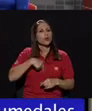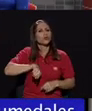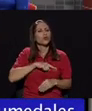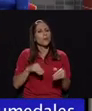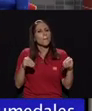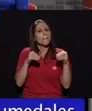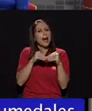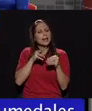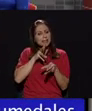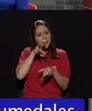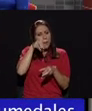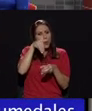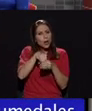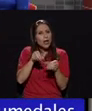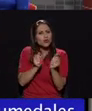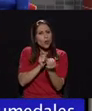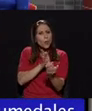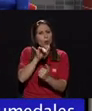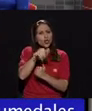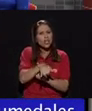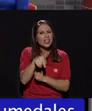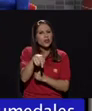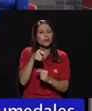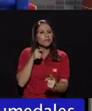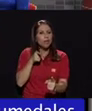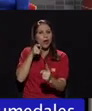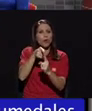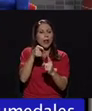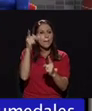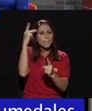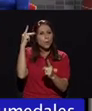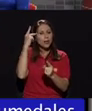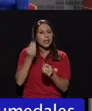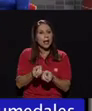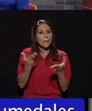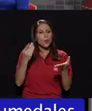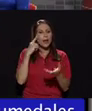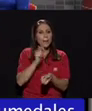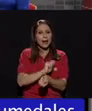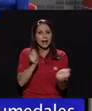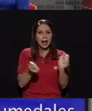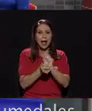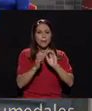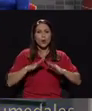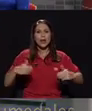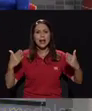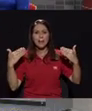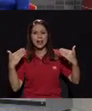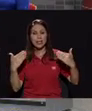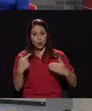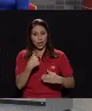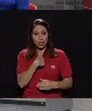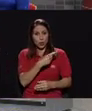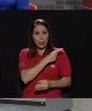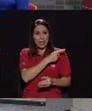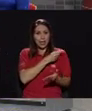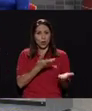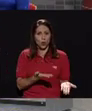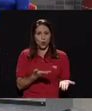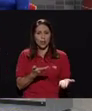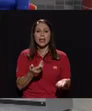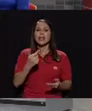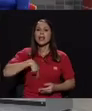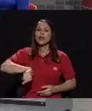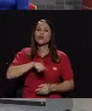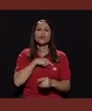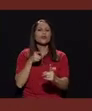estamos más involucrados con un proyecto que tenemos que es hacia una política pública para el cambio climático, que yo dirijo, y